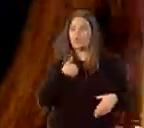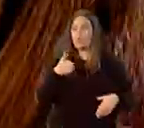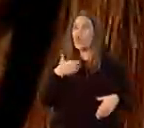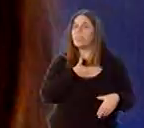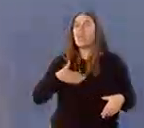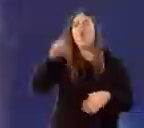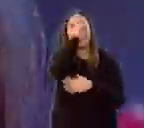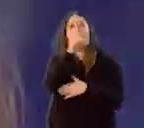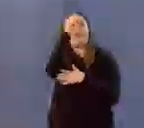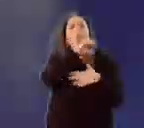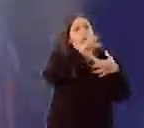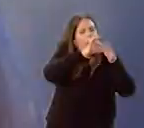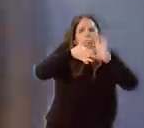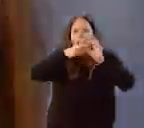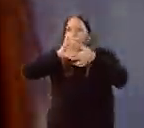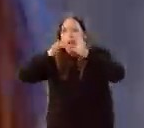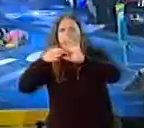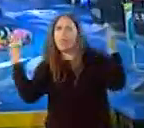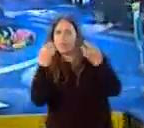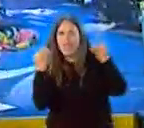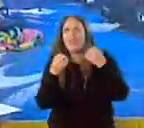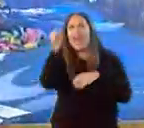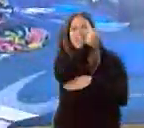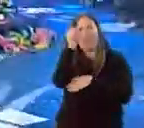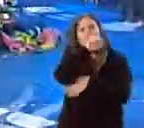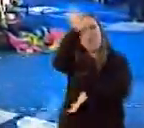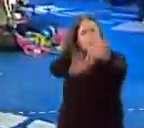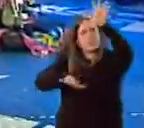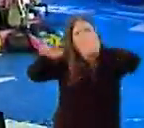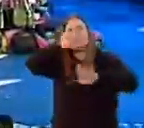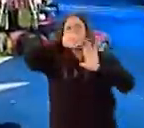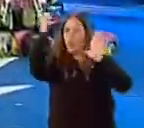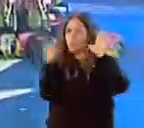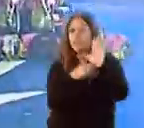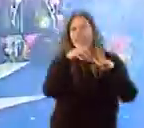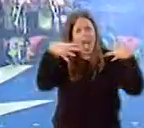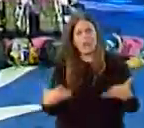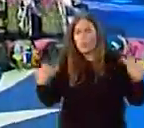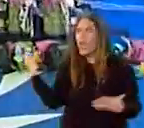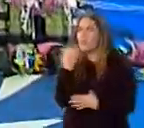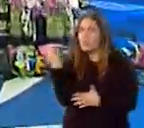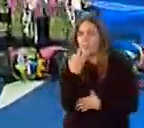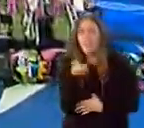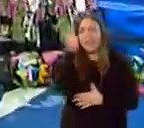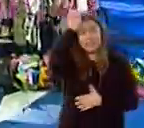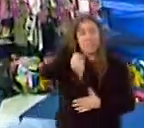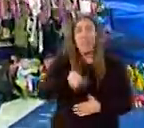que llevan unidos complejas y la actualidad una cara 25